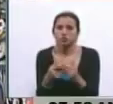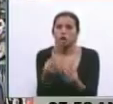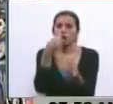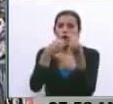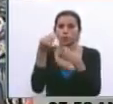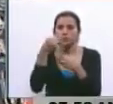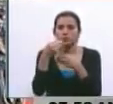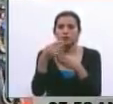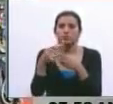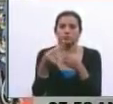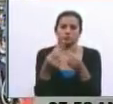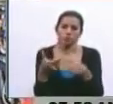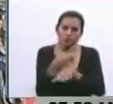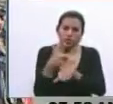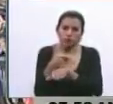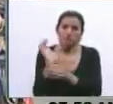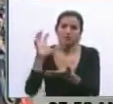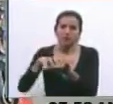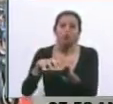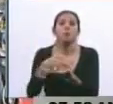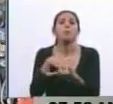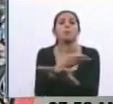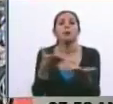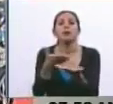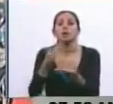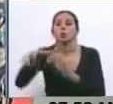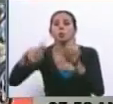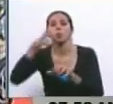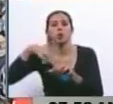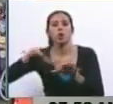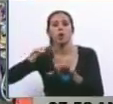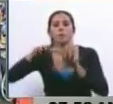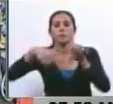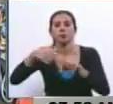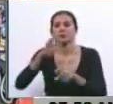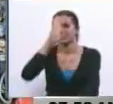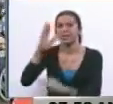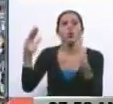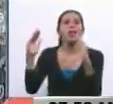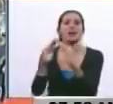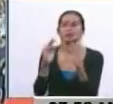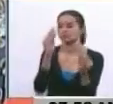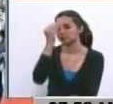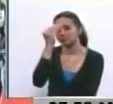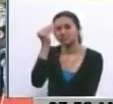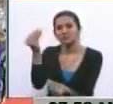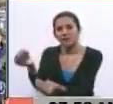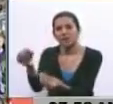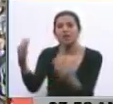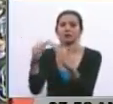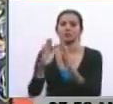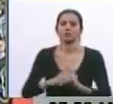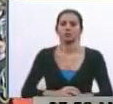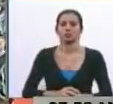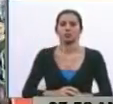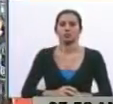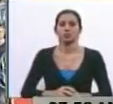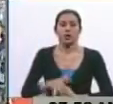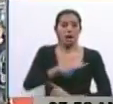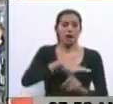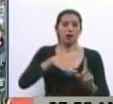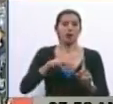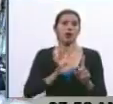alimentos regulados, para el pueblo, para que le llegue a la puerta de la casa. ¿Cuánta gente alrededor nuestro nos dice: